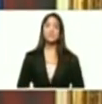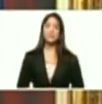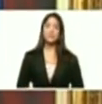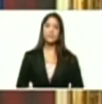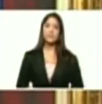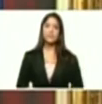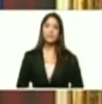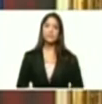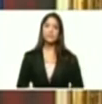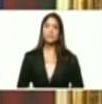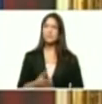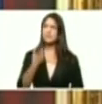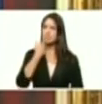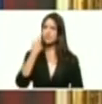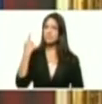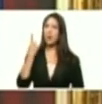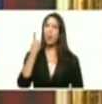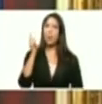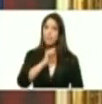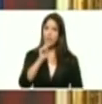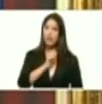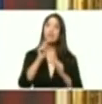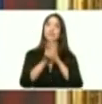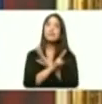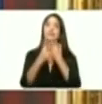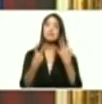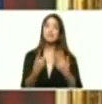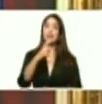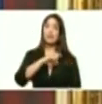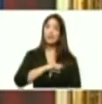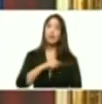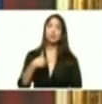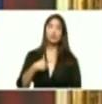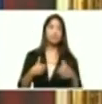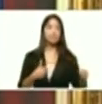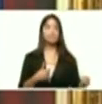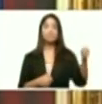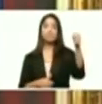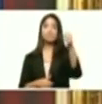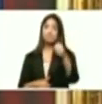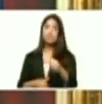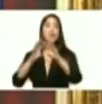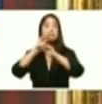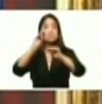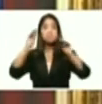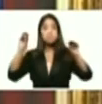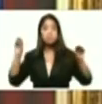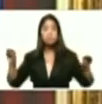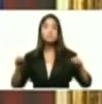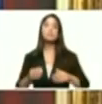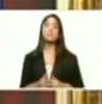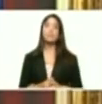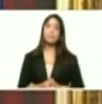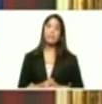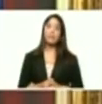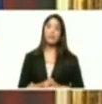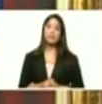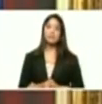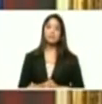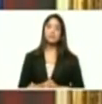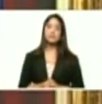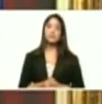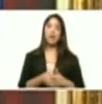hace un mes, el 17 de enero, yo designé, convoqué a todos los sectores